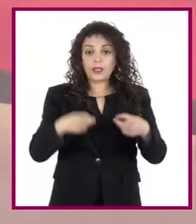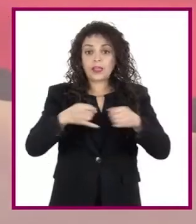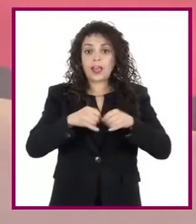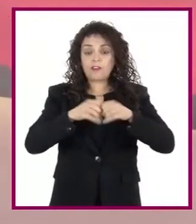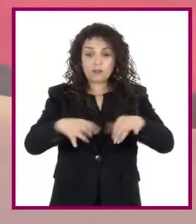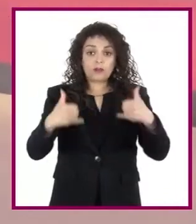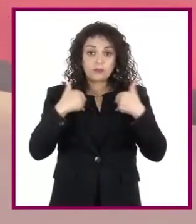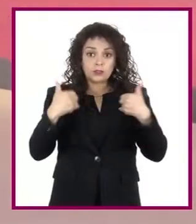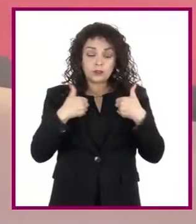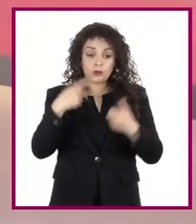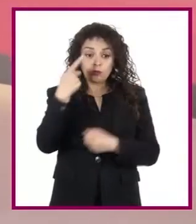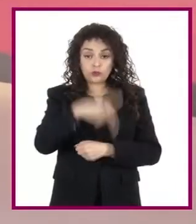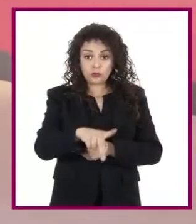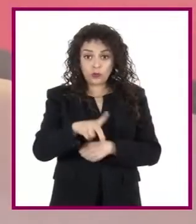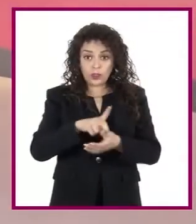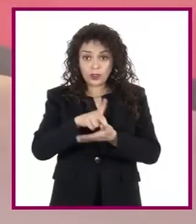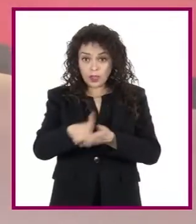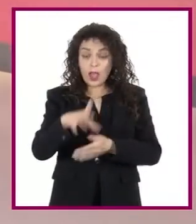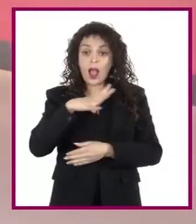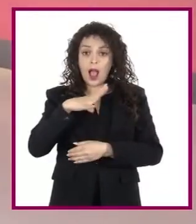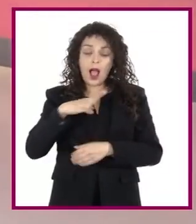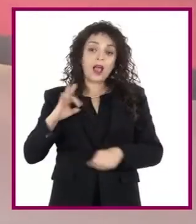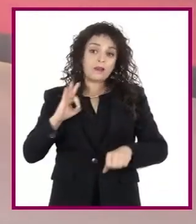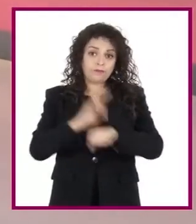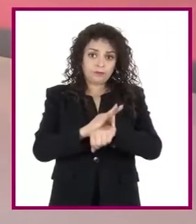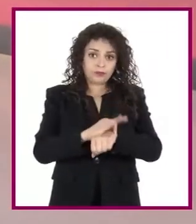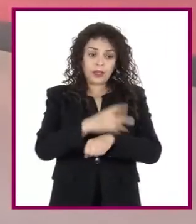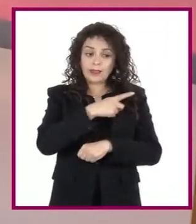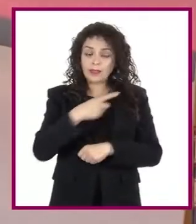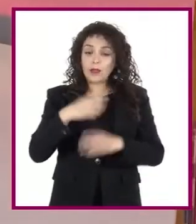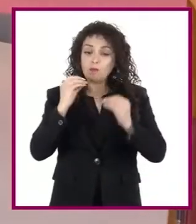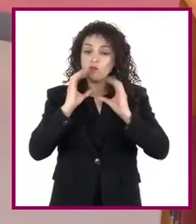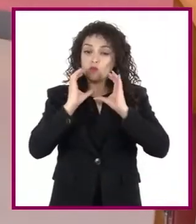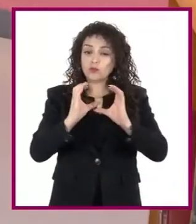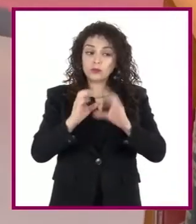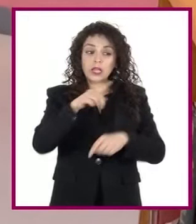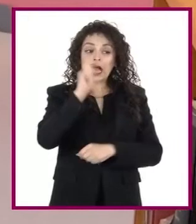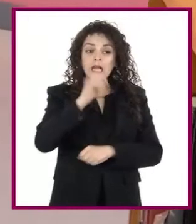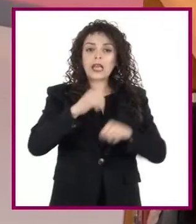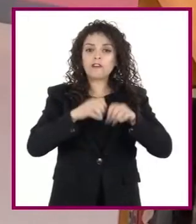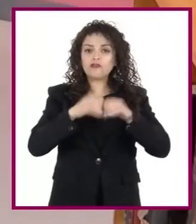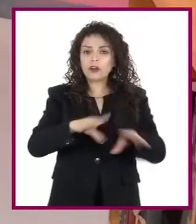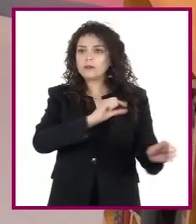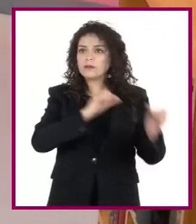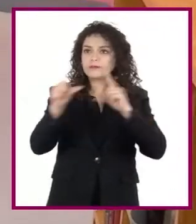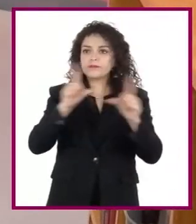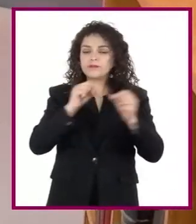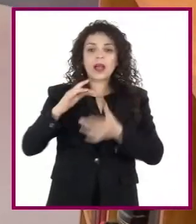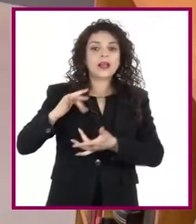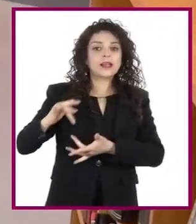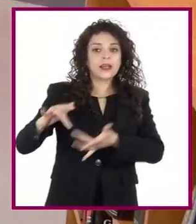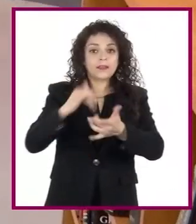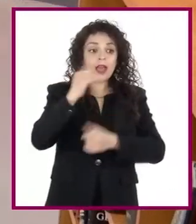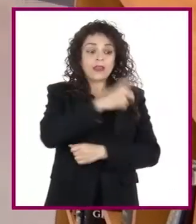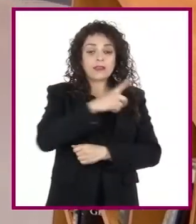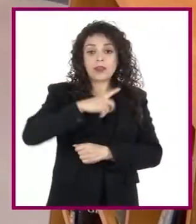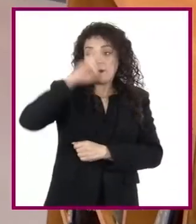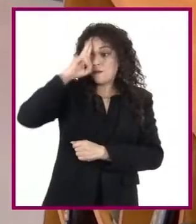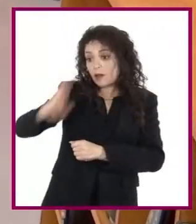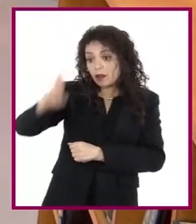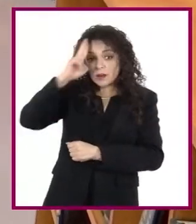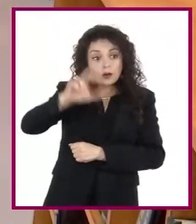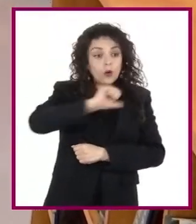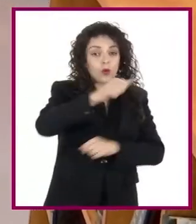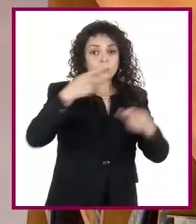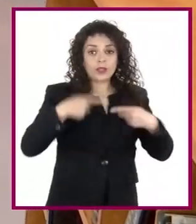sus derechos y que deben ser cuidadosos de lo que suben a las redes sociales, ser respetuosos de los demás y no